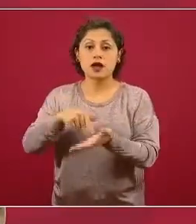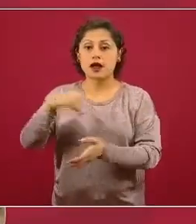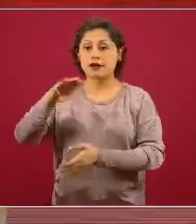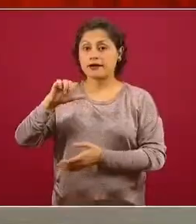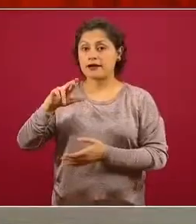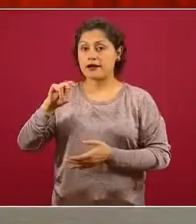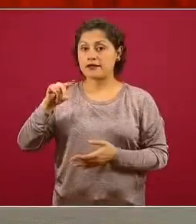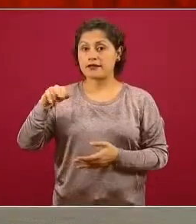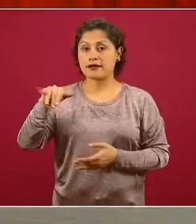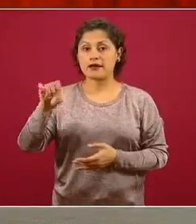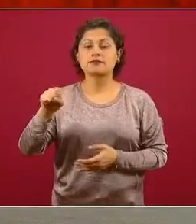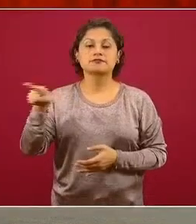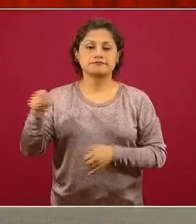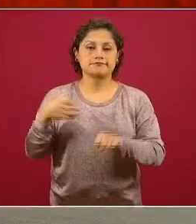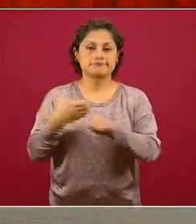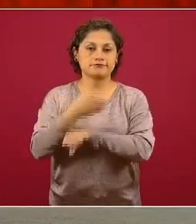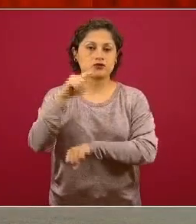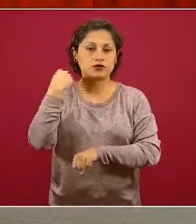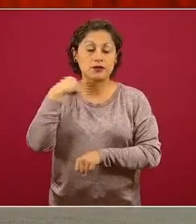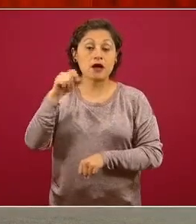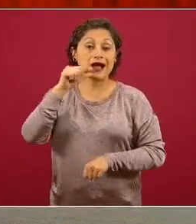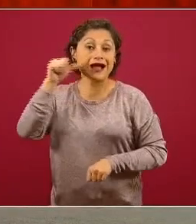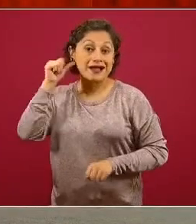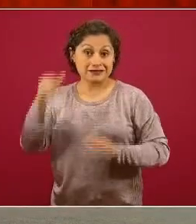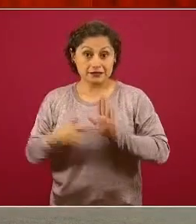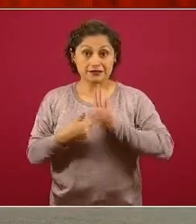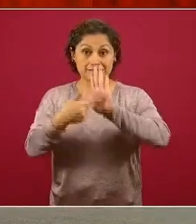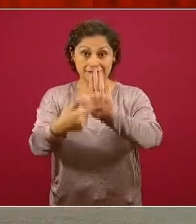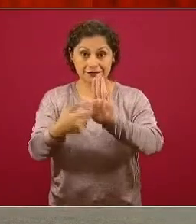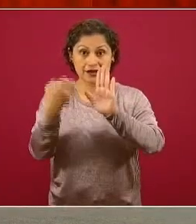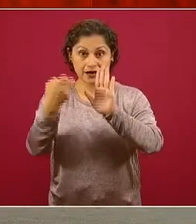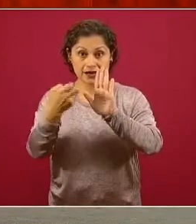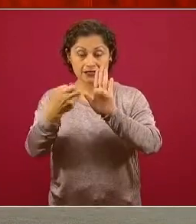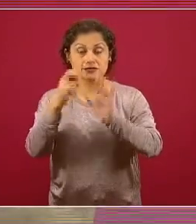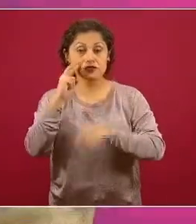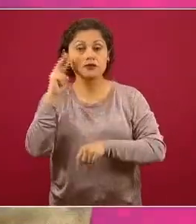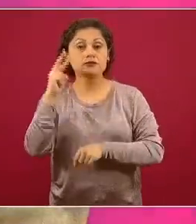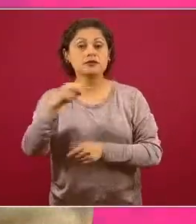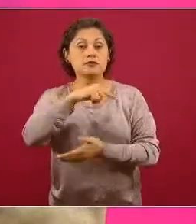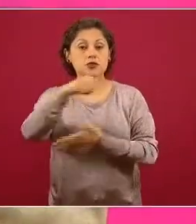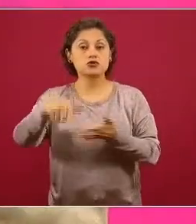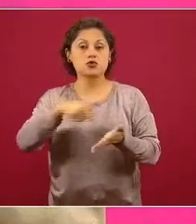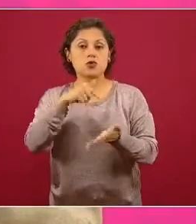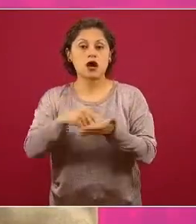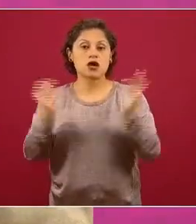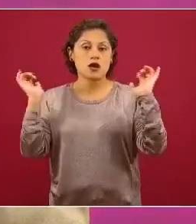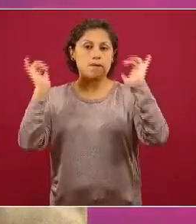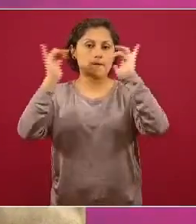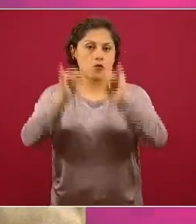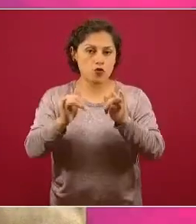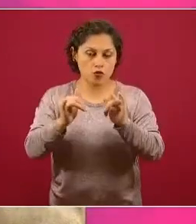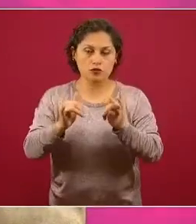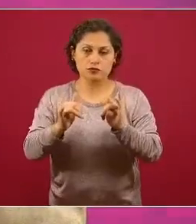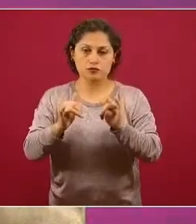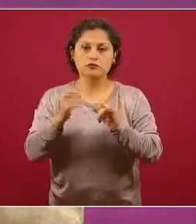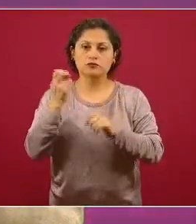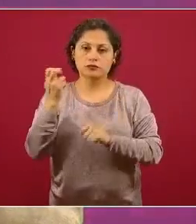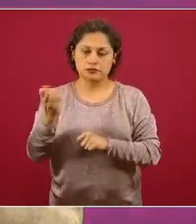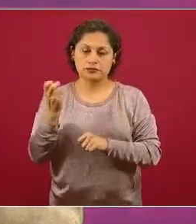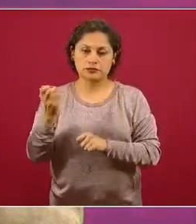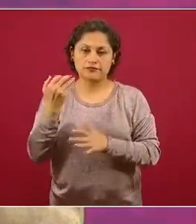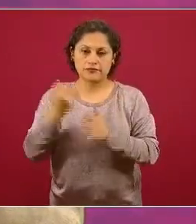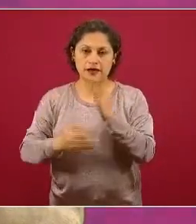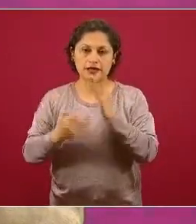que presentamos el caso de Tabasco, vimos las zonas que no son las de mayor concentración geográfica, que eran las que enfrentan este reto.